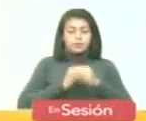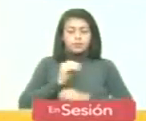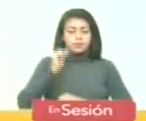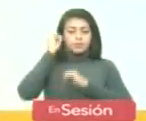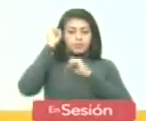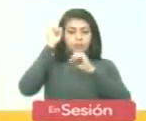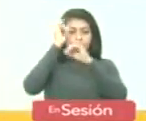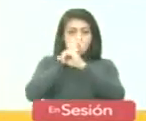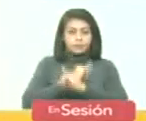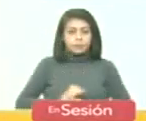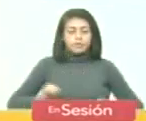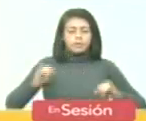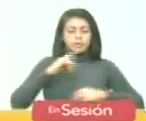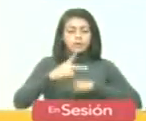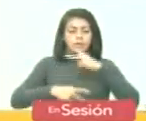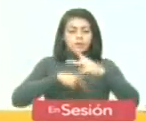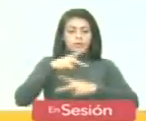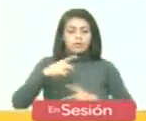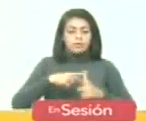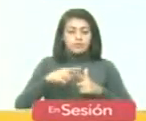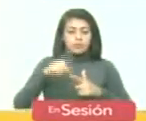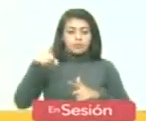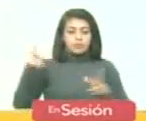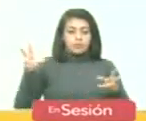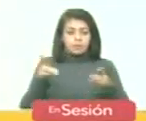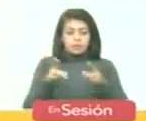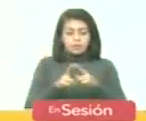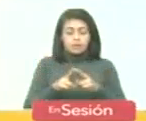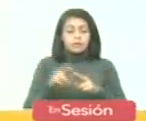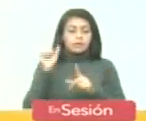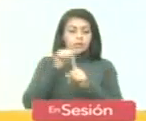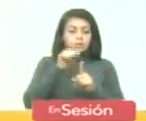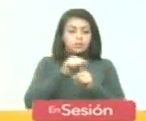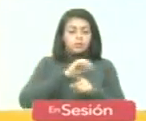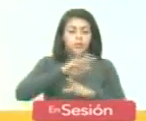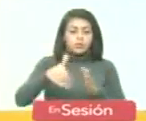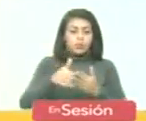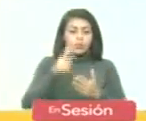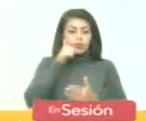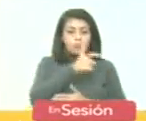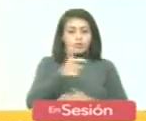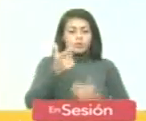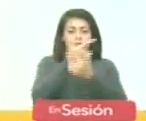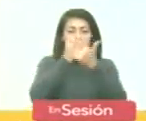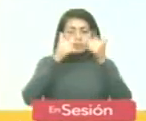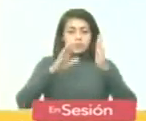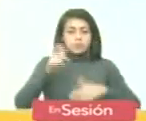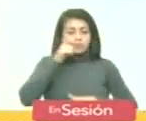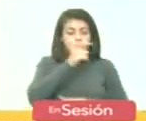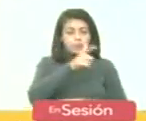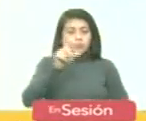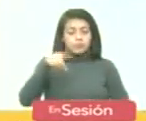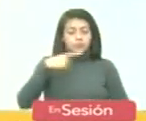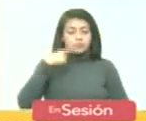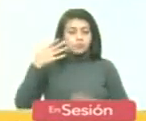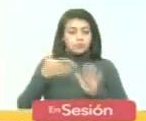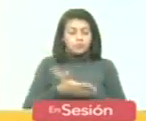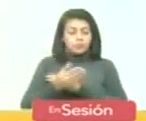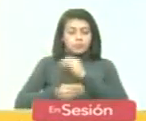de independencia, proceso que sintetizó la lucha de todo un pueblo por la libertad y la soberanía, en el cual